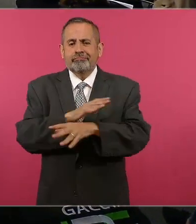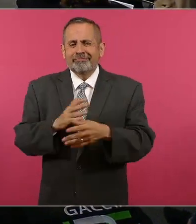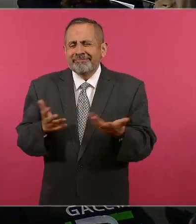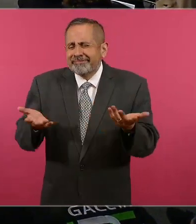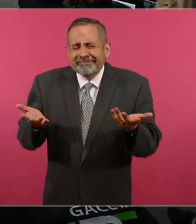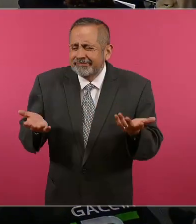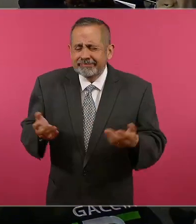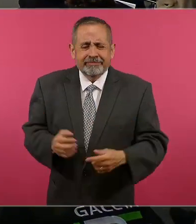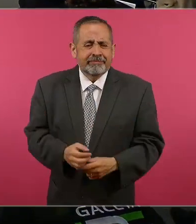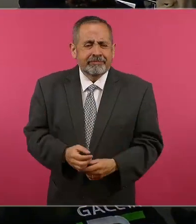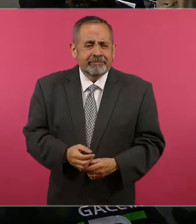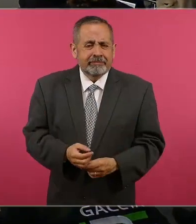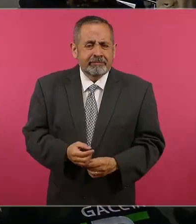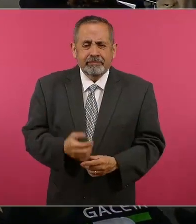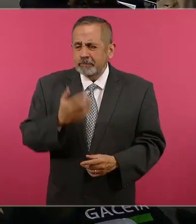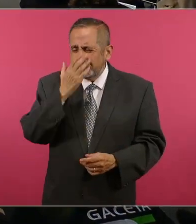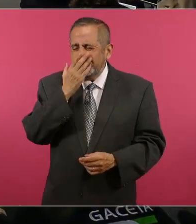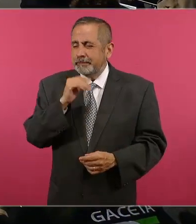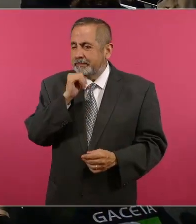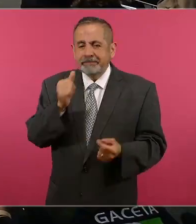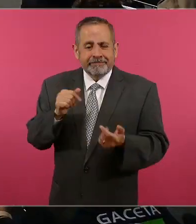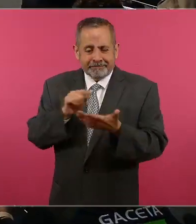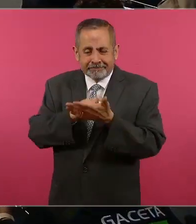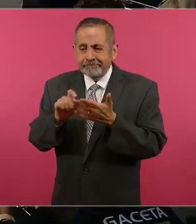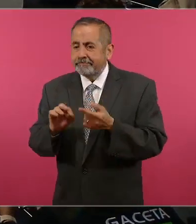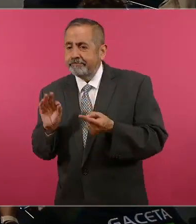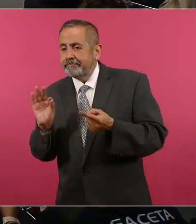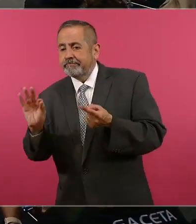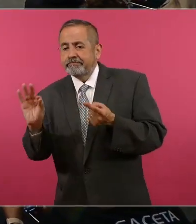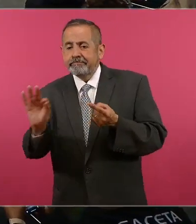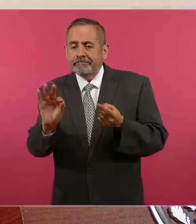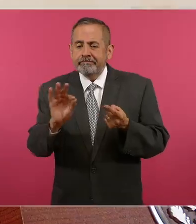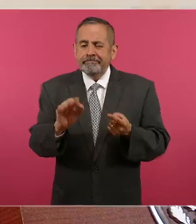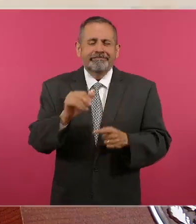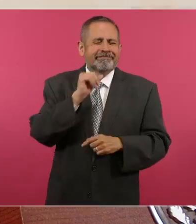Entonces, pero no hay nada.